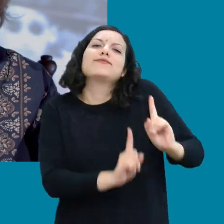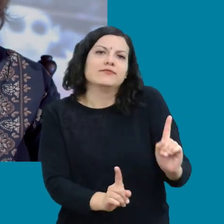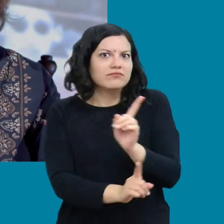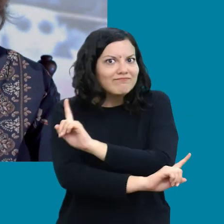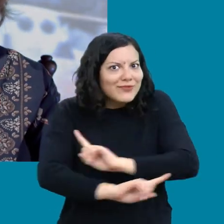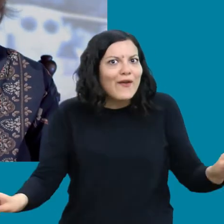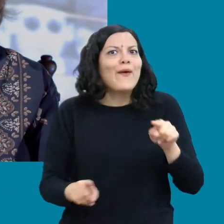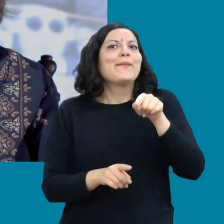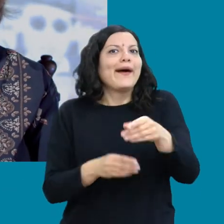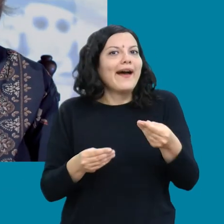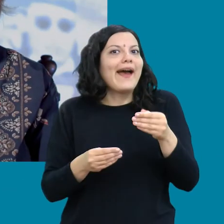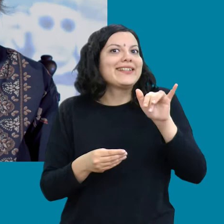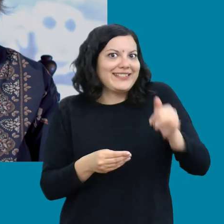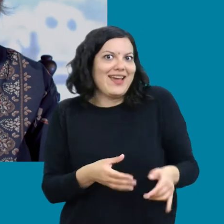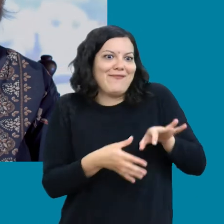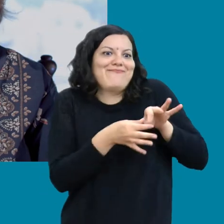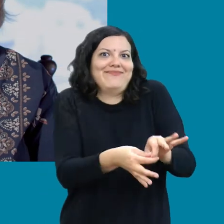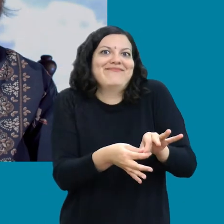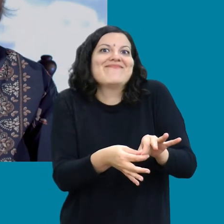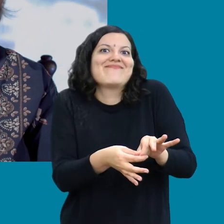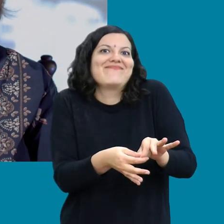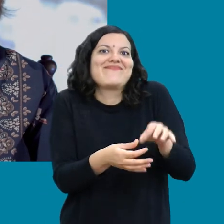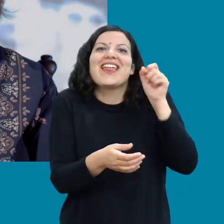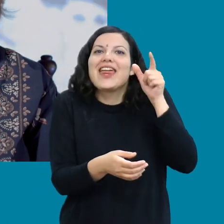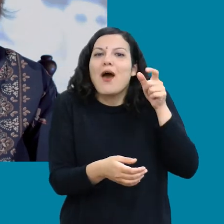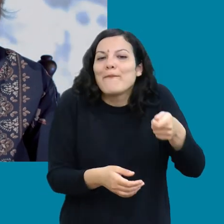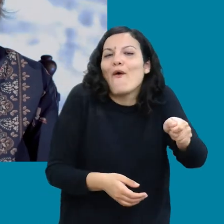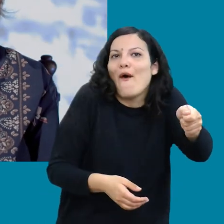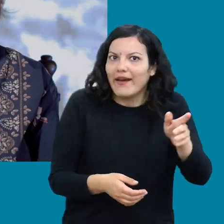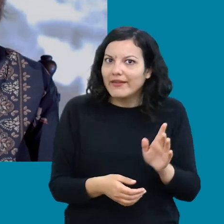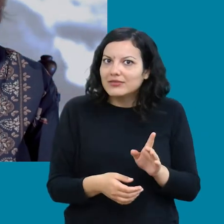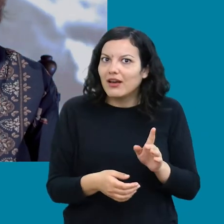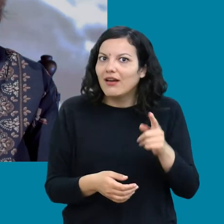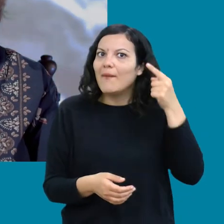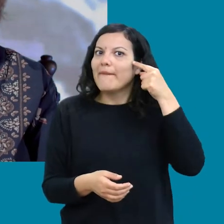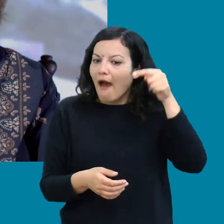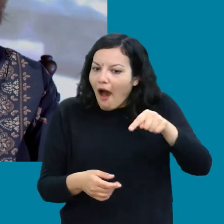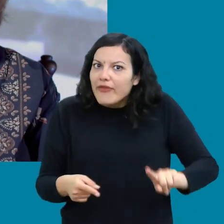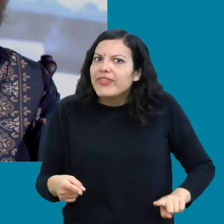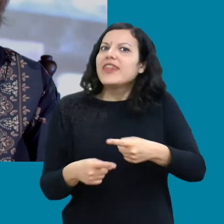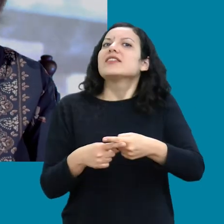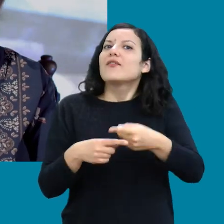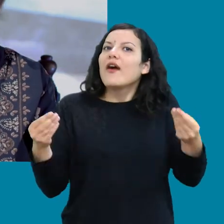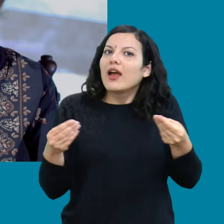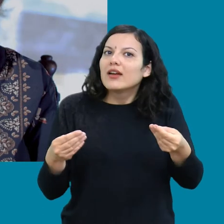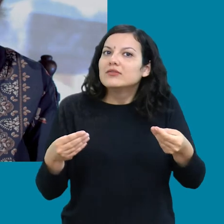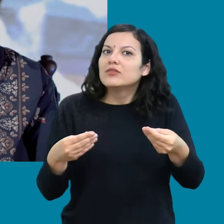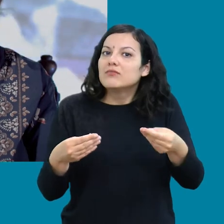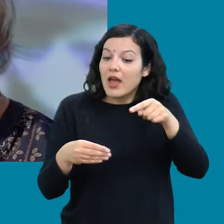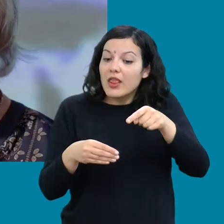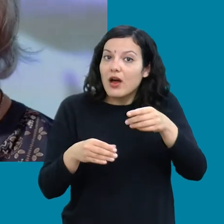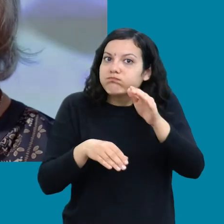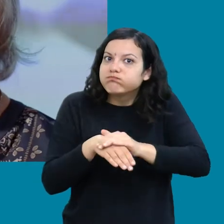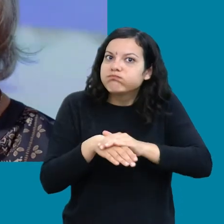sería escribir a esta idea de la burocracia que te digo. Me parece que los mayores desafíos es asumir esta